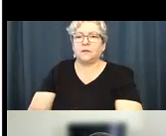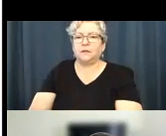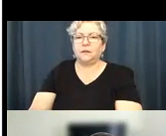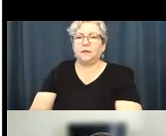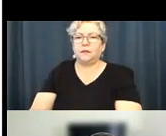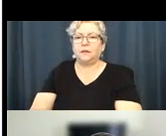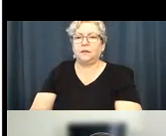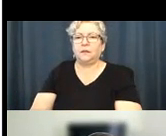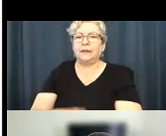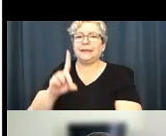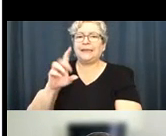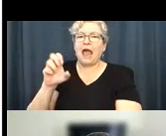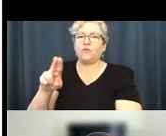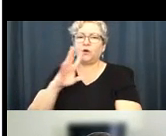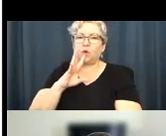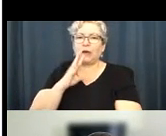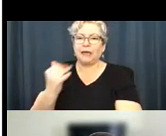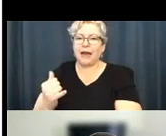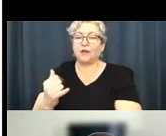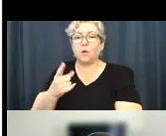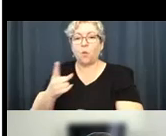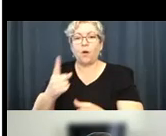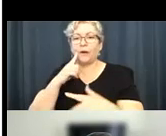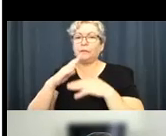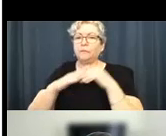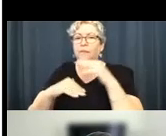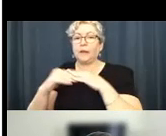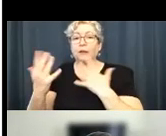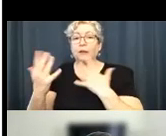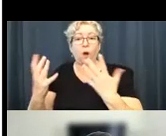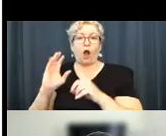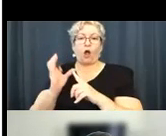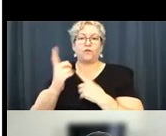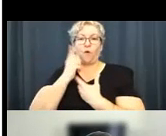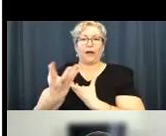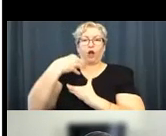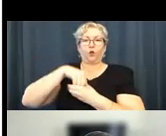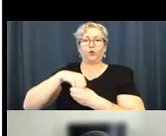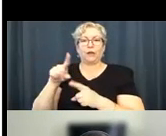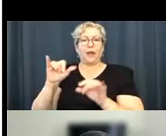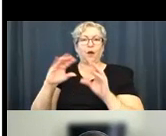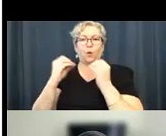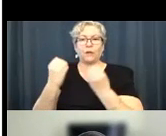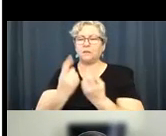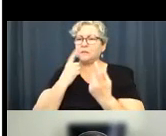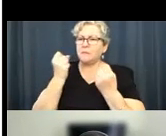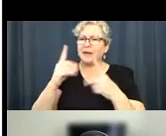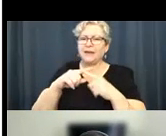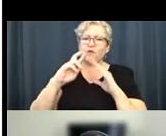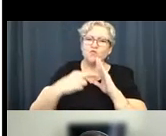más comprensivo, pues más adelante en nuestra trayectoria. Cuando estamos tratando de construir esta cultura de inclusión